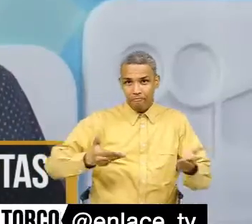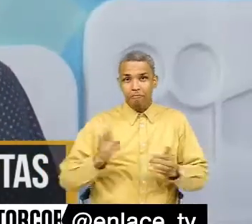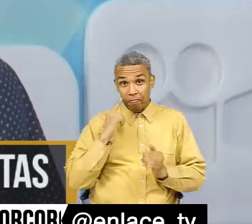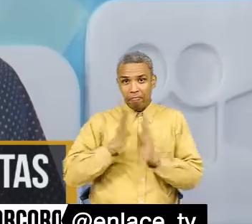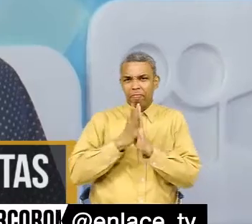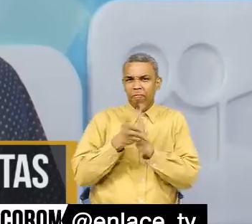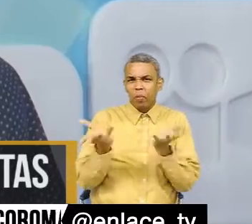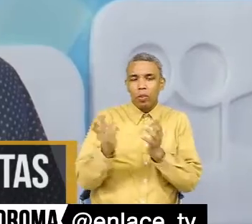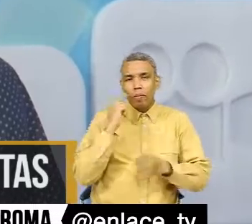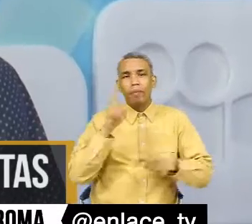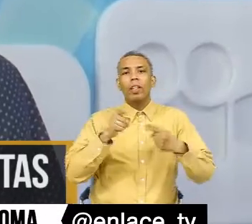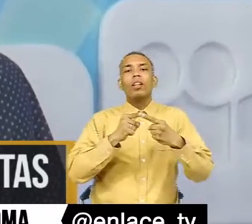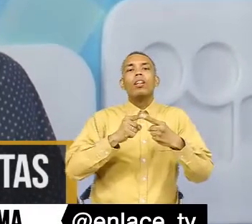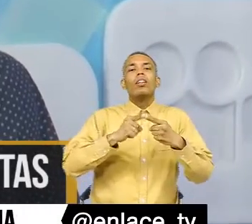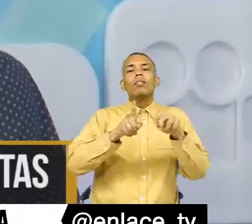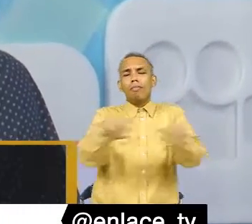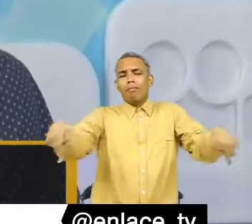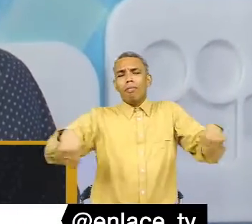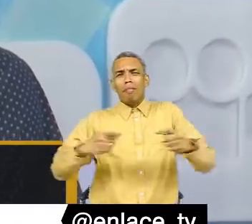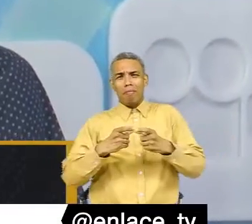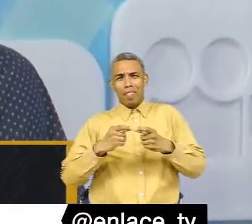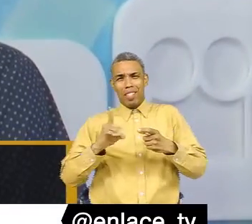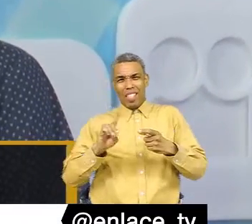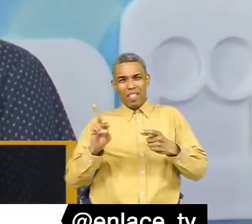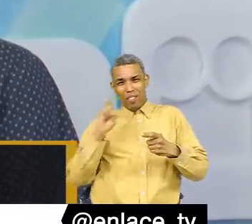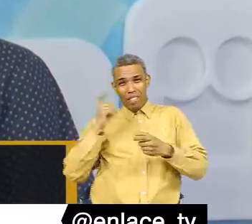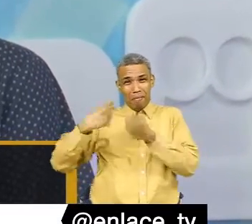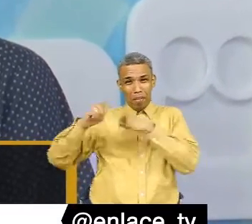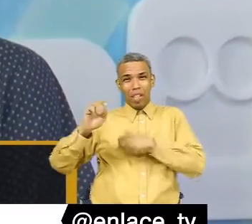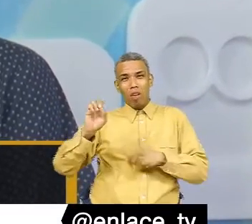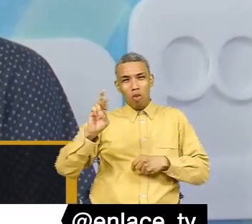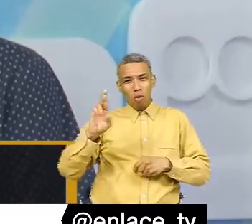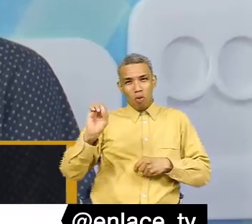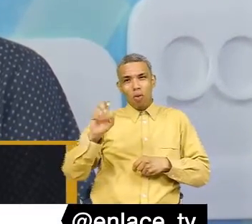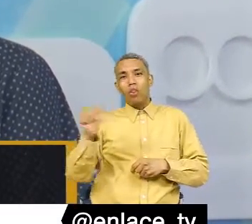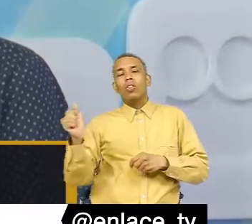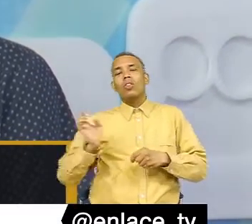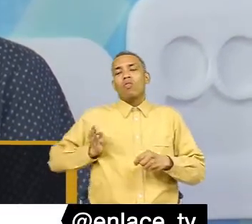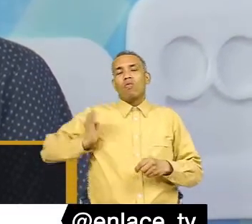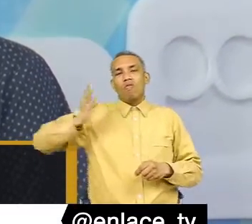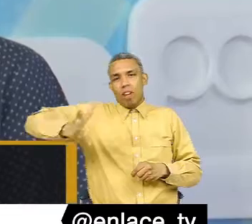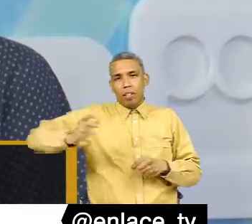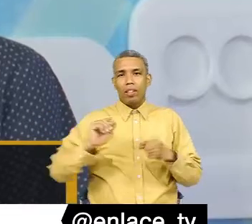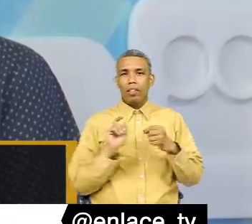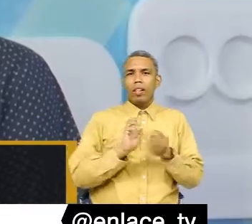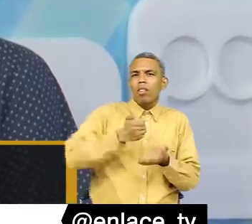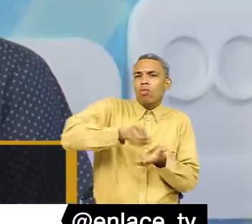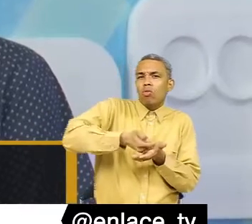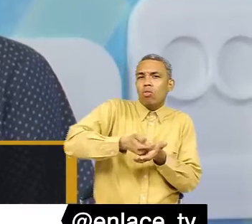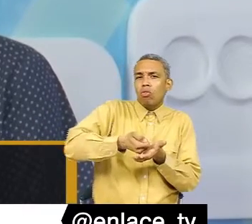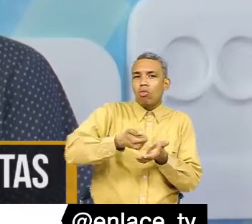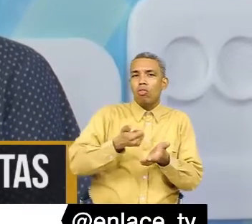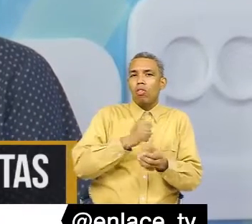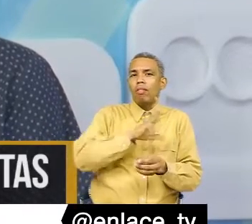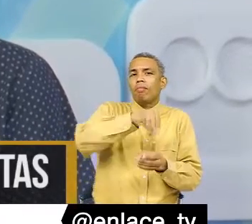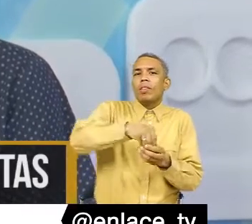de venta: el disco de oro, Club Infantas. Y el valor de la boleta para socios es de 35 mil pesos